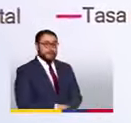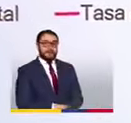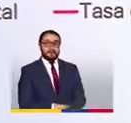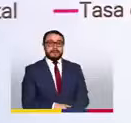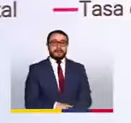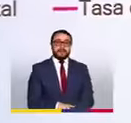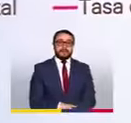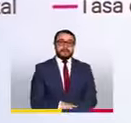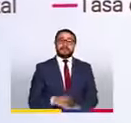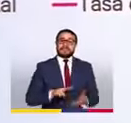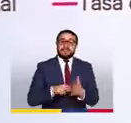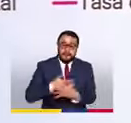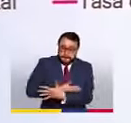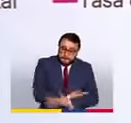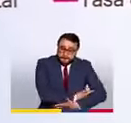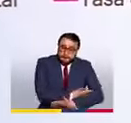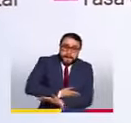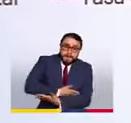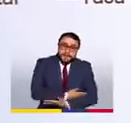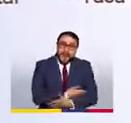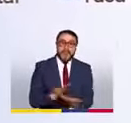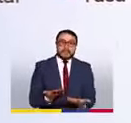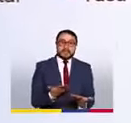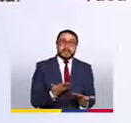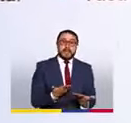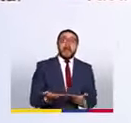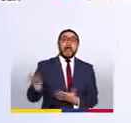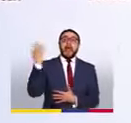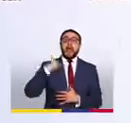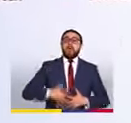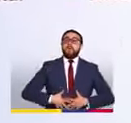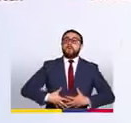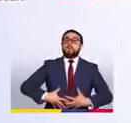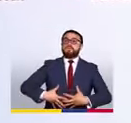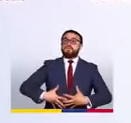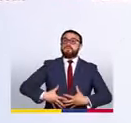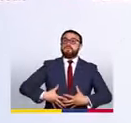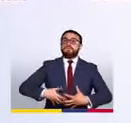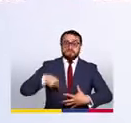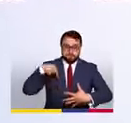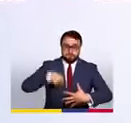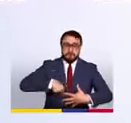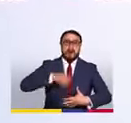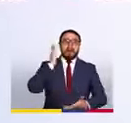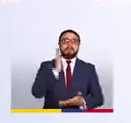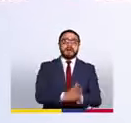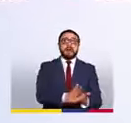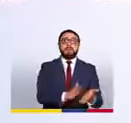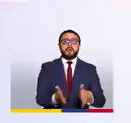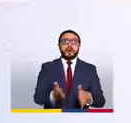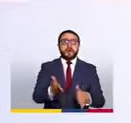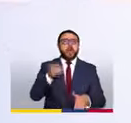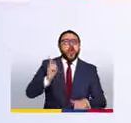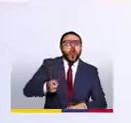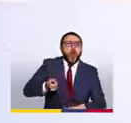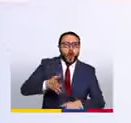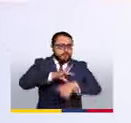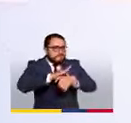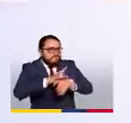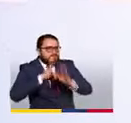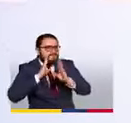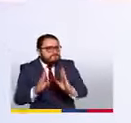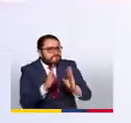Estos son bebés. Morían en el vientre porque no las veían a las señoras